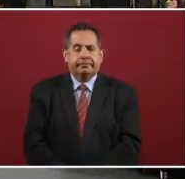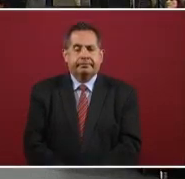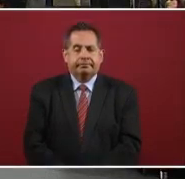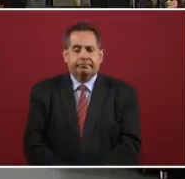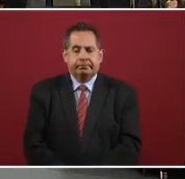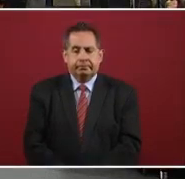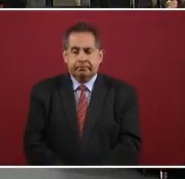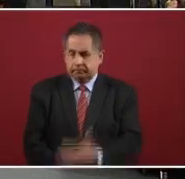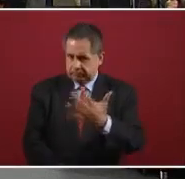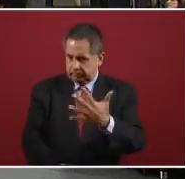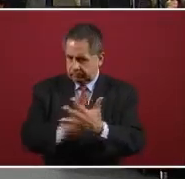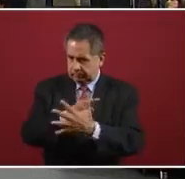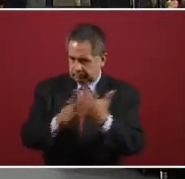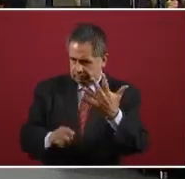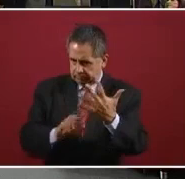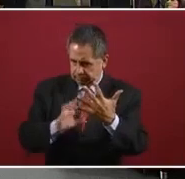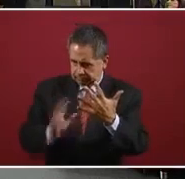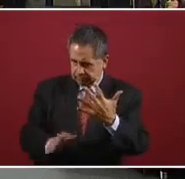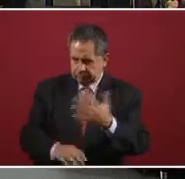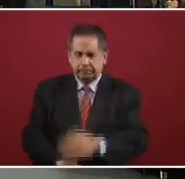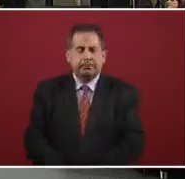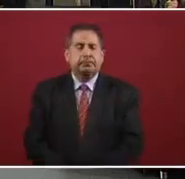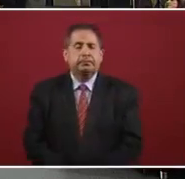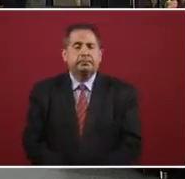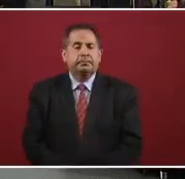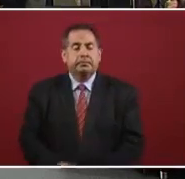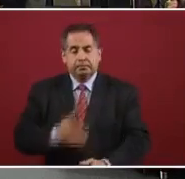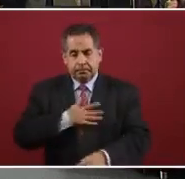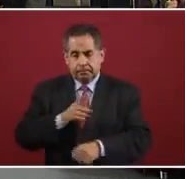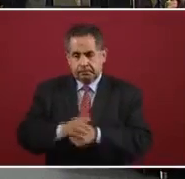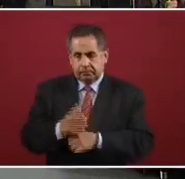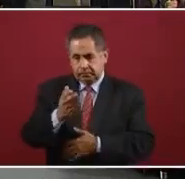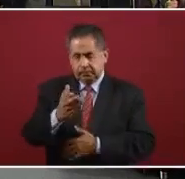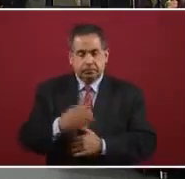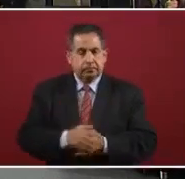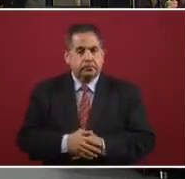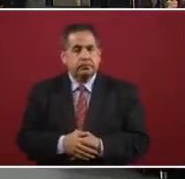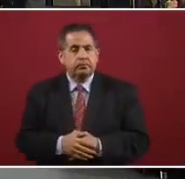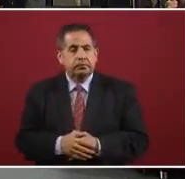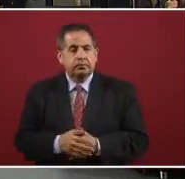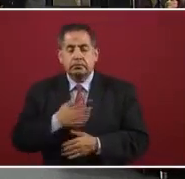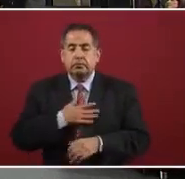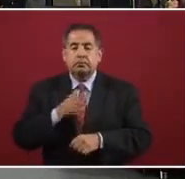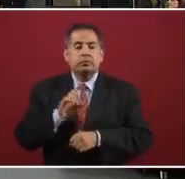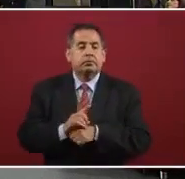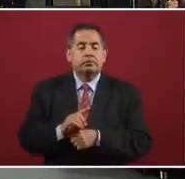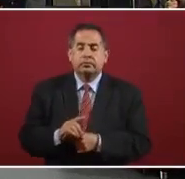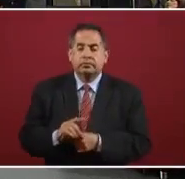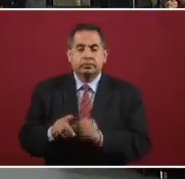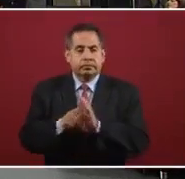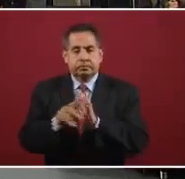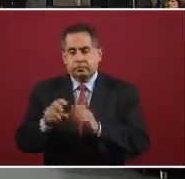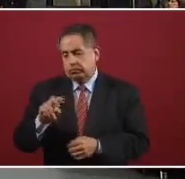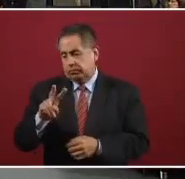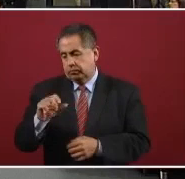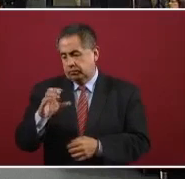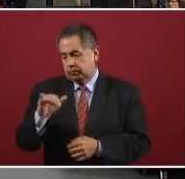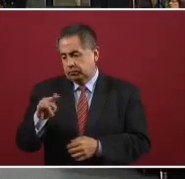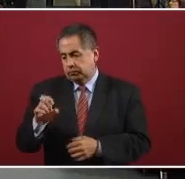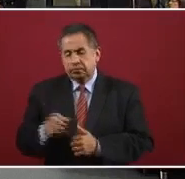Cinco, nos vamos. Buenos días, señor presidente. Urbano Barrera, de Diego, Ovaciones. Quisiera regresar un poquito a